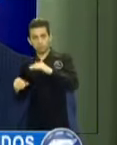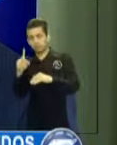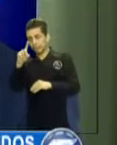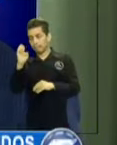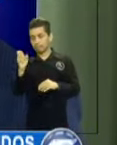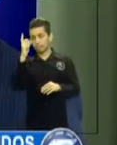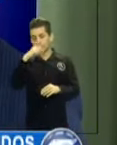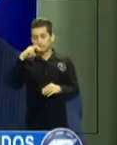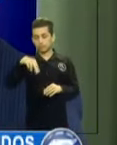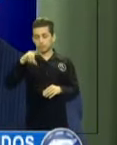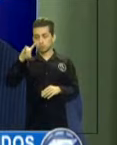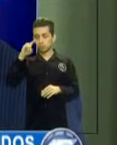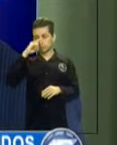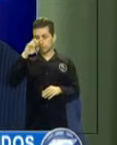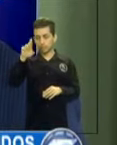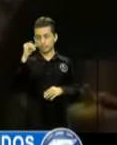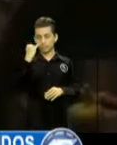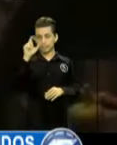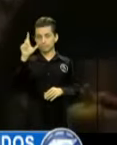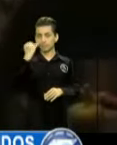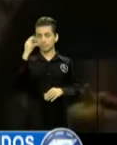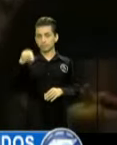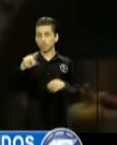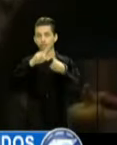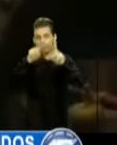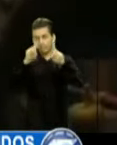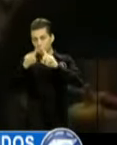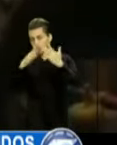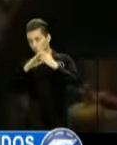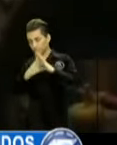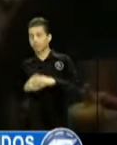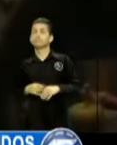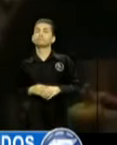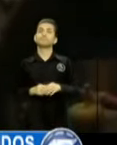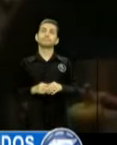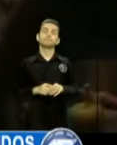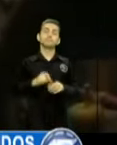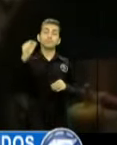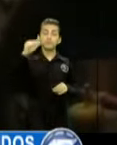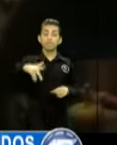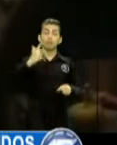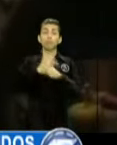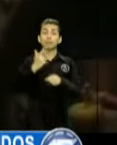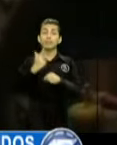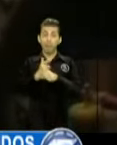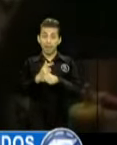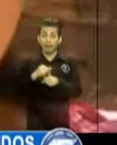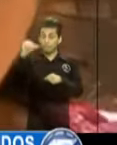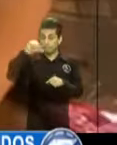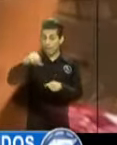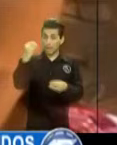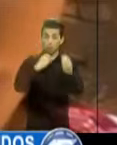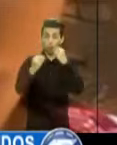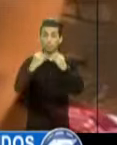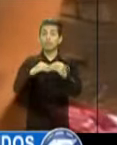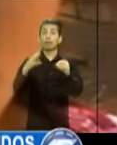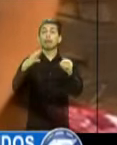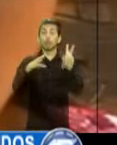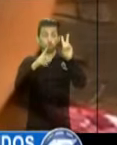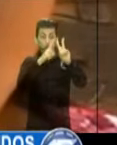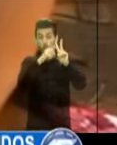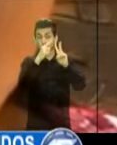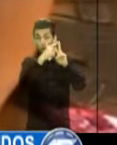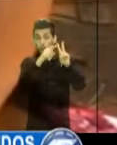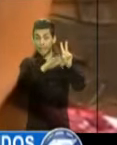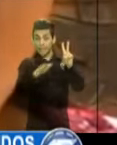comunidades a las que llegamos. En Guatemala, la desnutrición infantil afecta a 1 de cada 2 niños y niñas, la